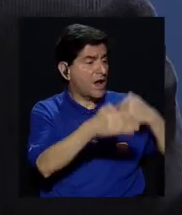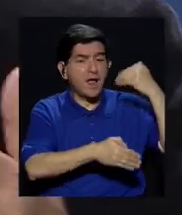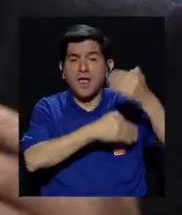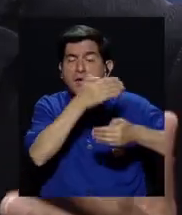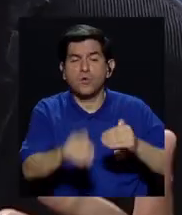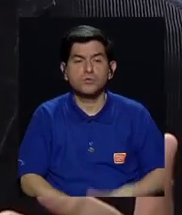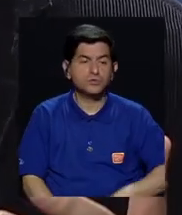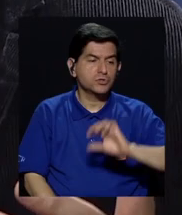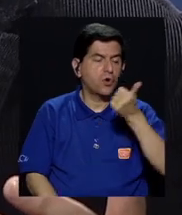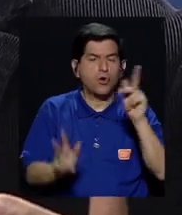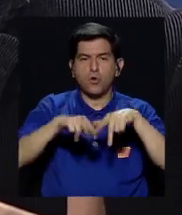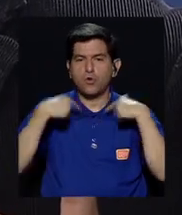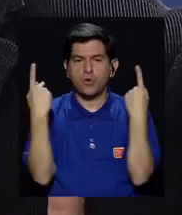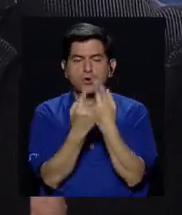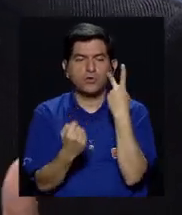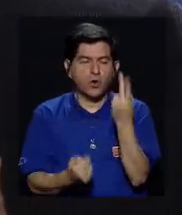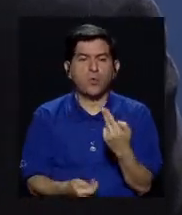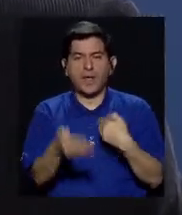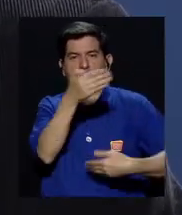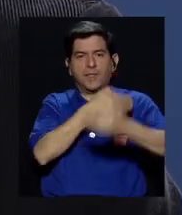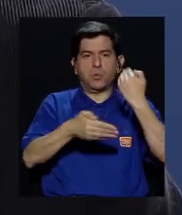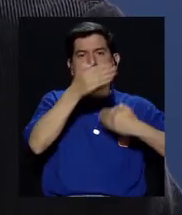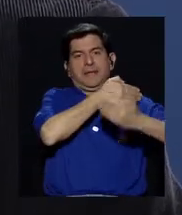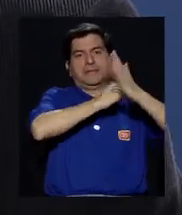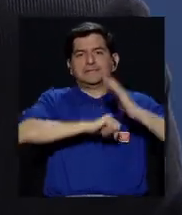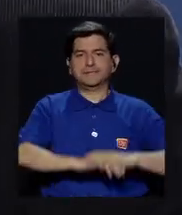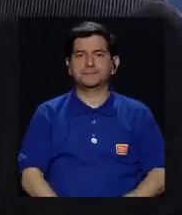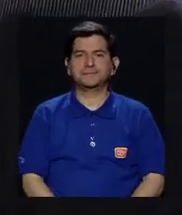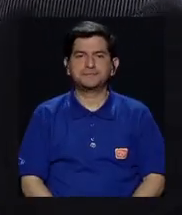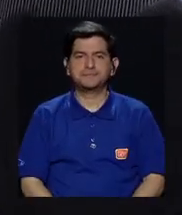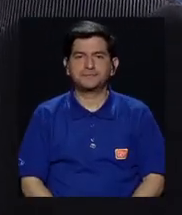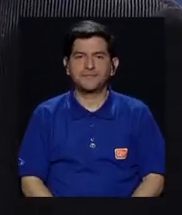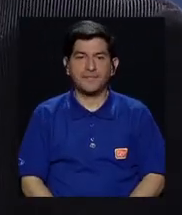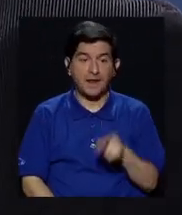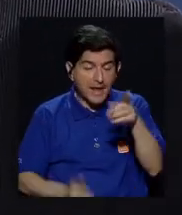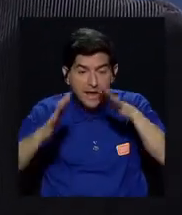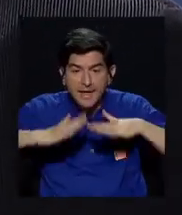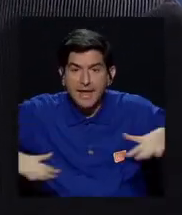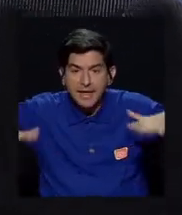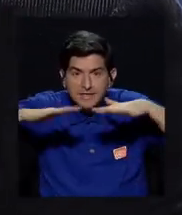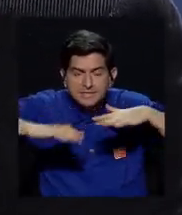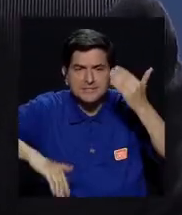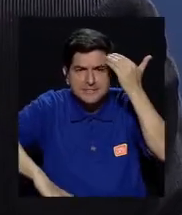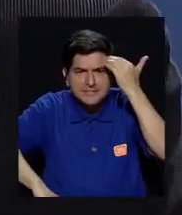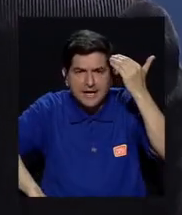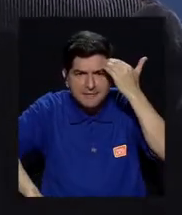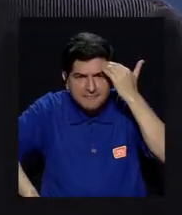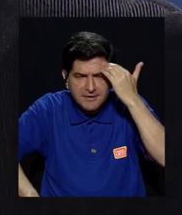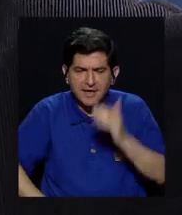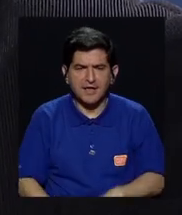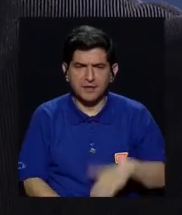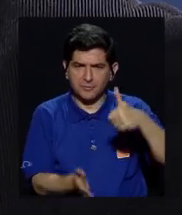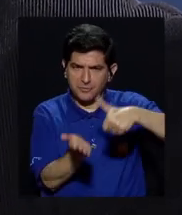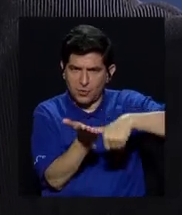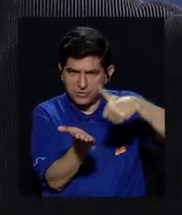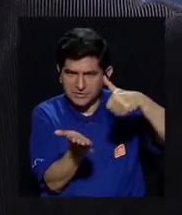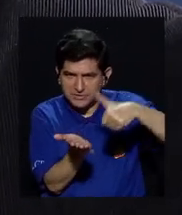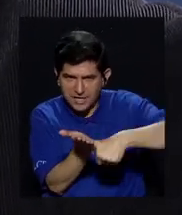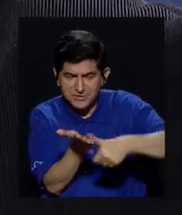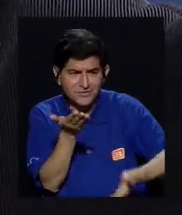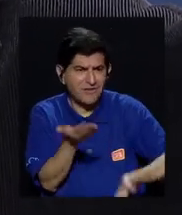mientras que los otros partidos lo ven como una involución entonces en ese espacio a sabiendas de que esta elección